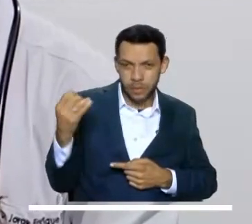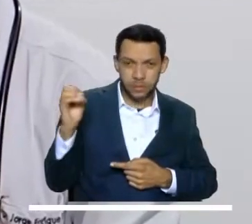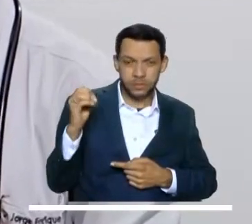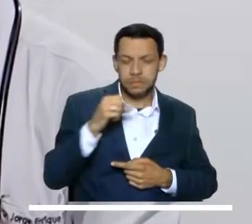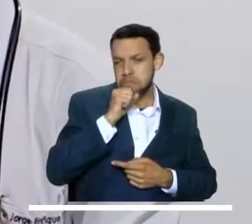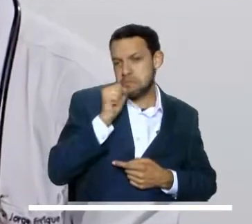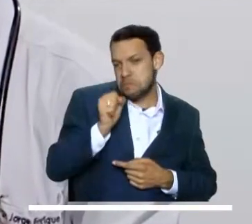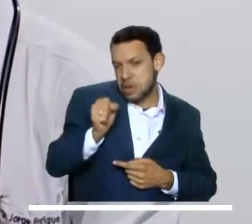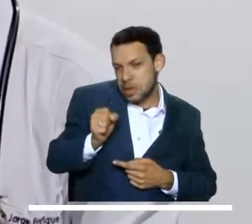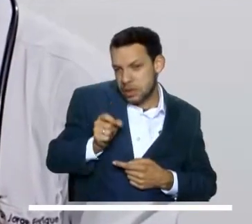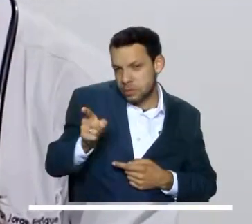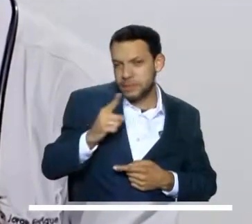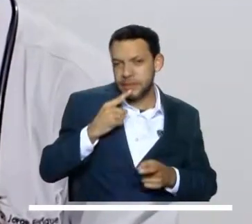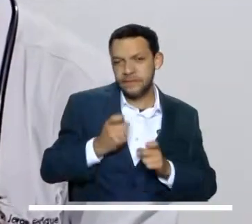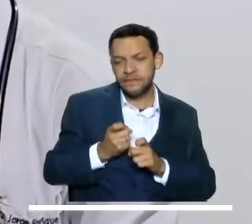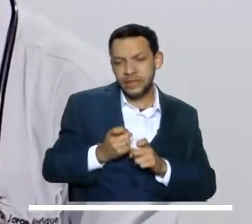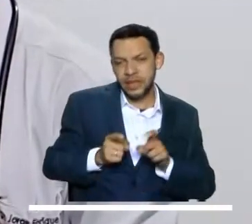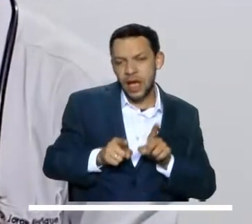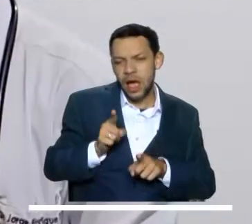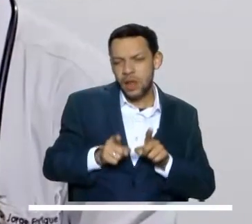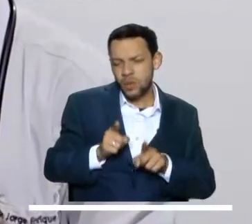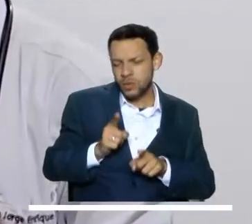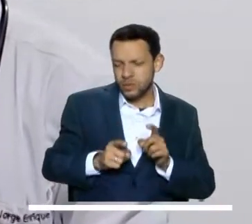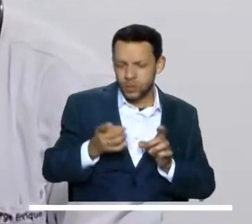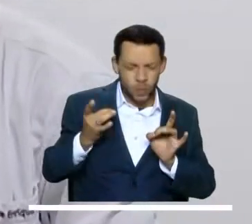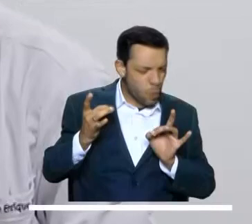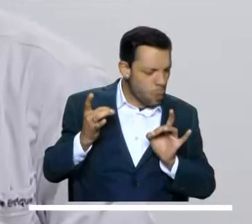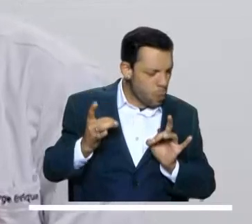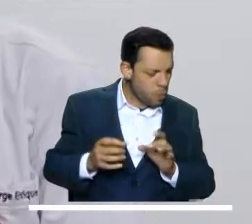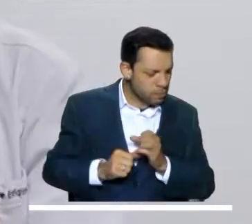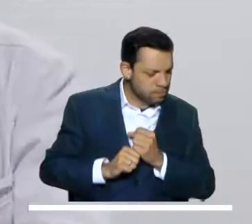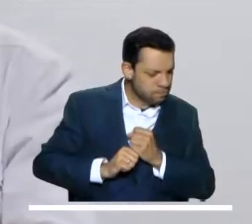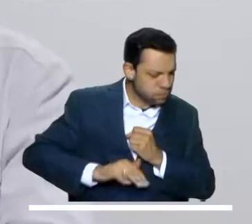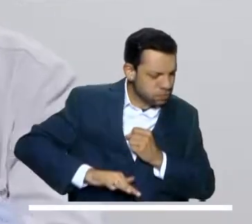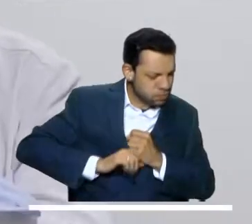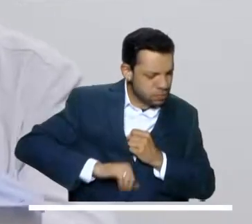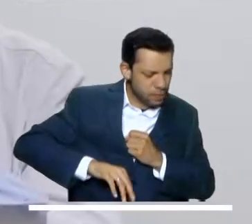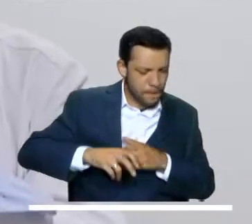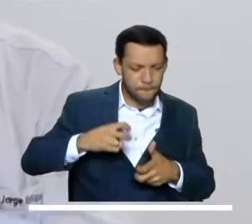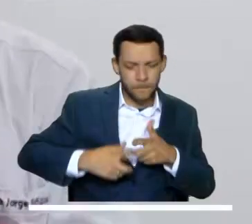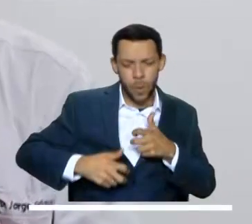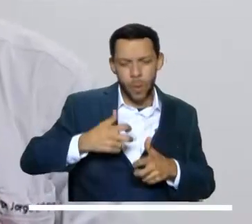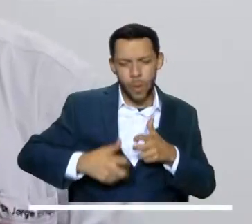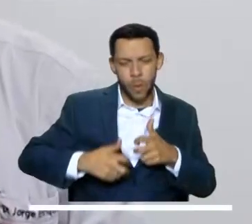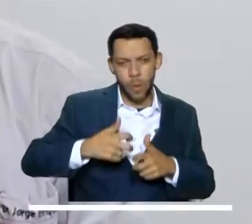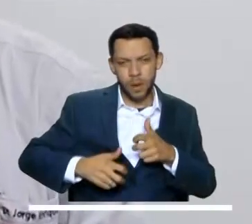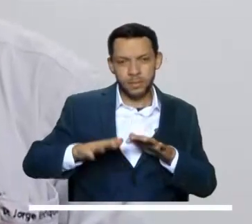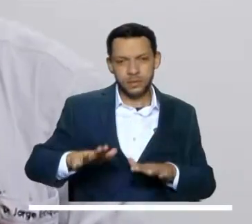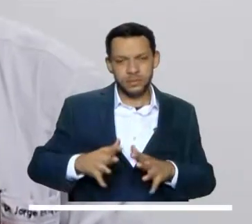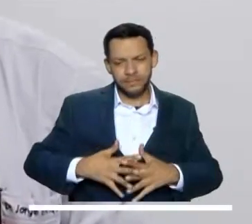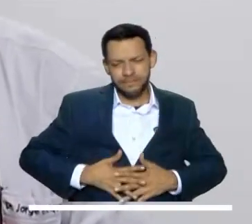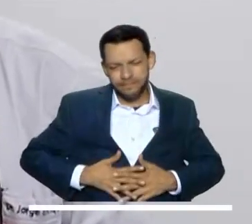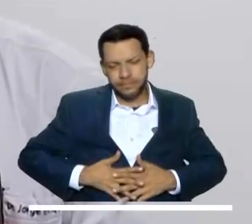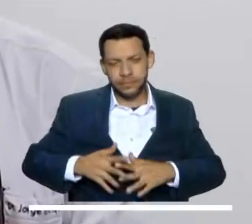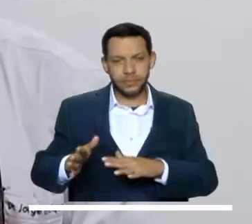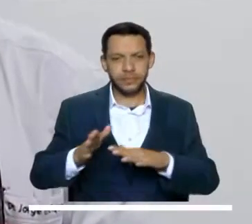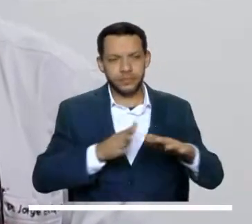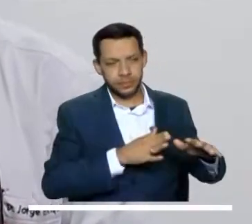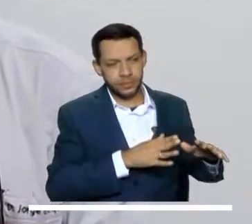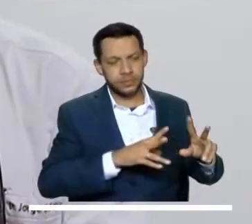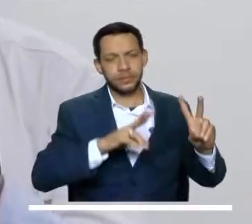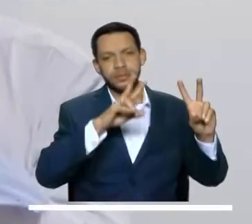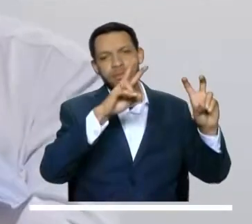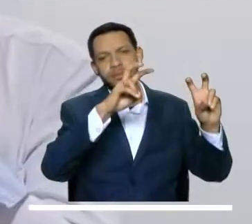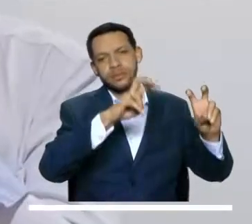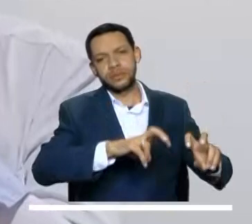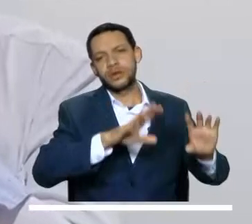eran enfermedades diarreicas y episodios eméticos. Dolor abdominal. Acaba de tocar un tema bien difícil el doctor Luis Miguel